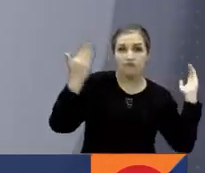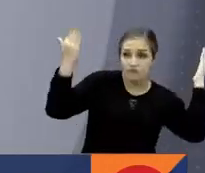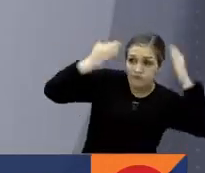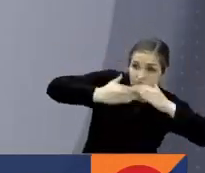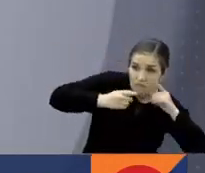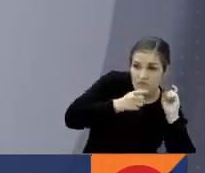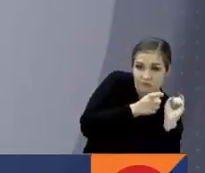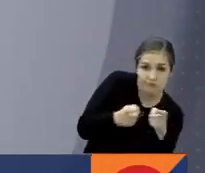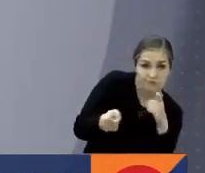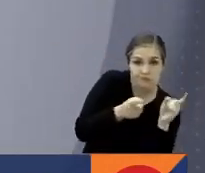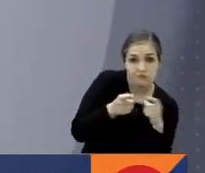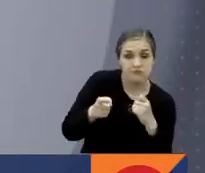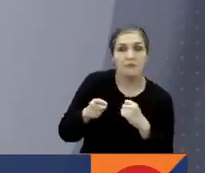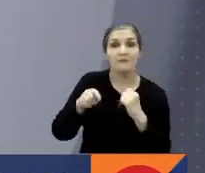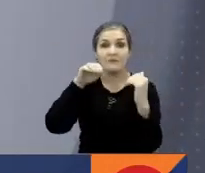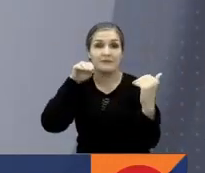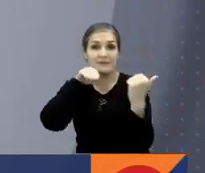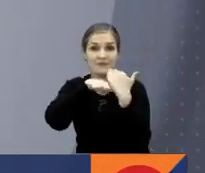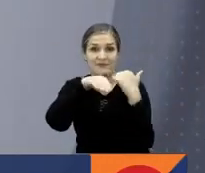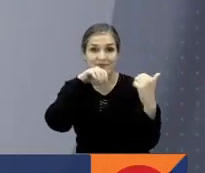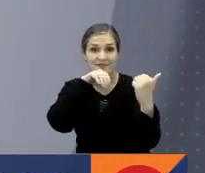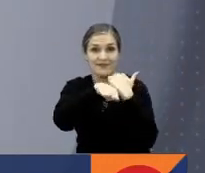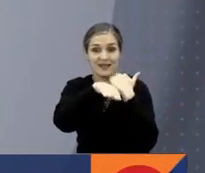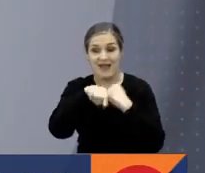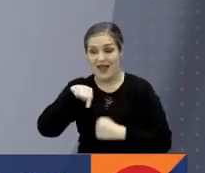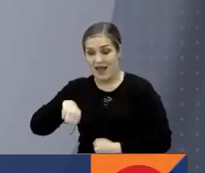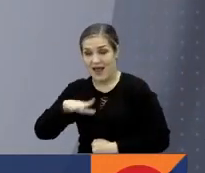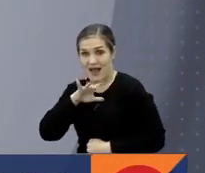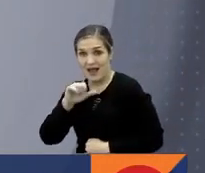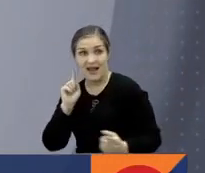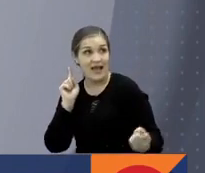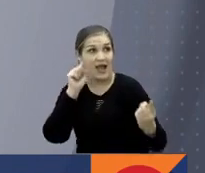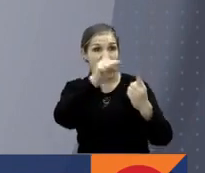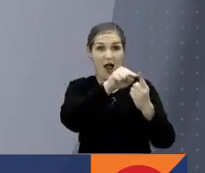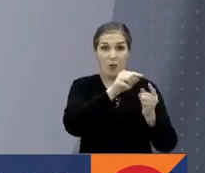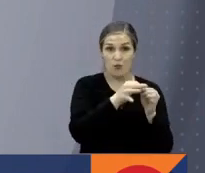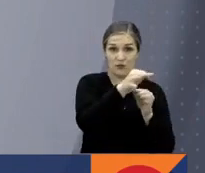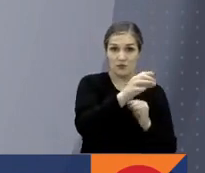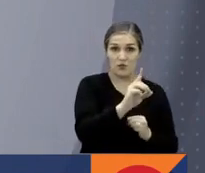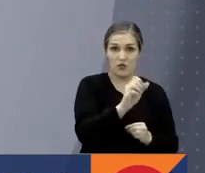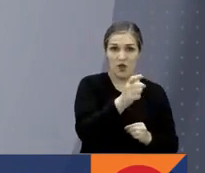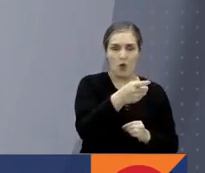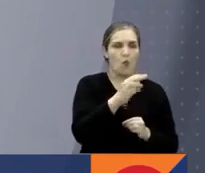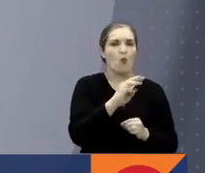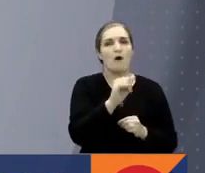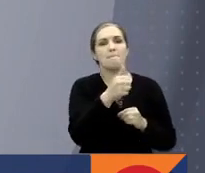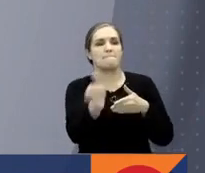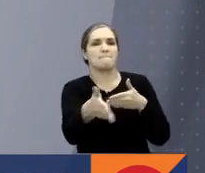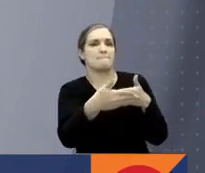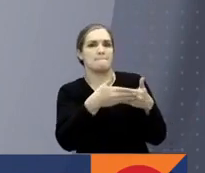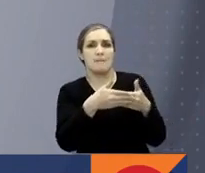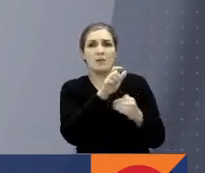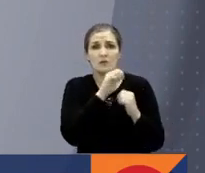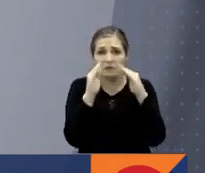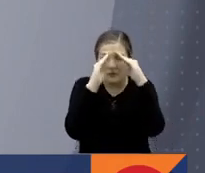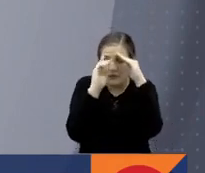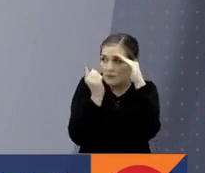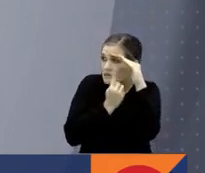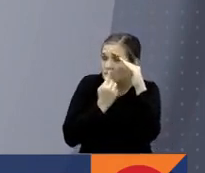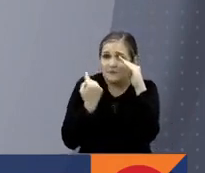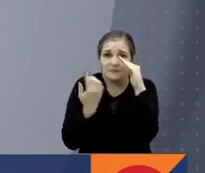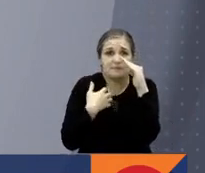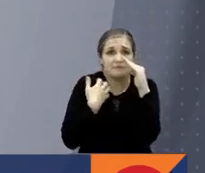El tránsito por la vía que comunica Dagua con Cali fue suspendido por horas. La comunidad atemorizada se escondía en sus viviendas para